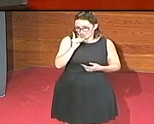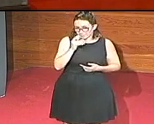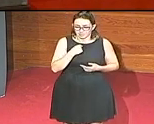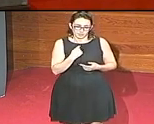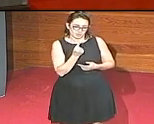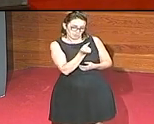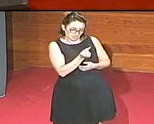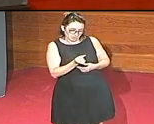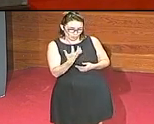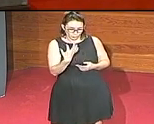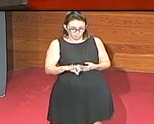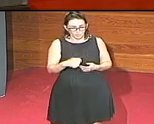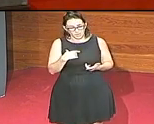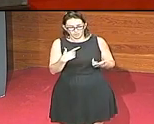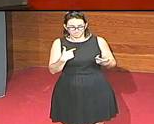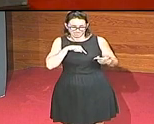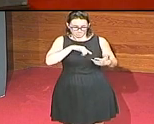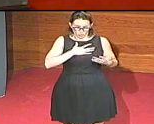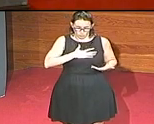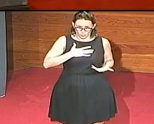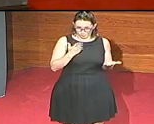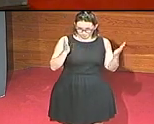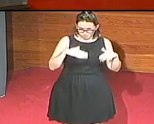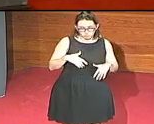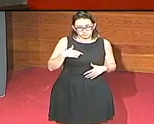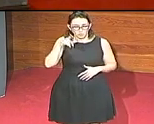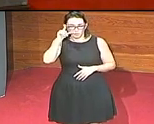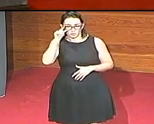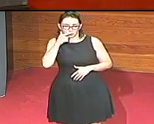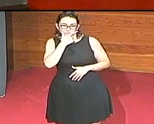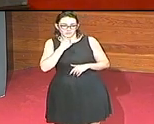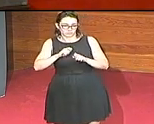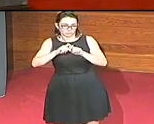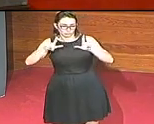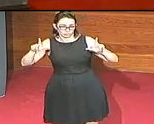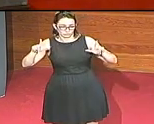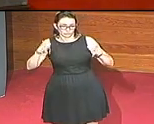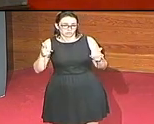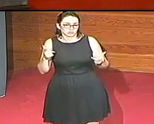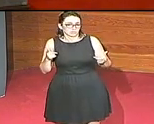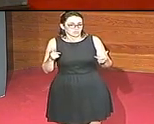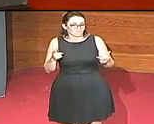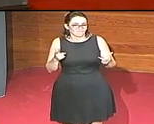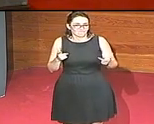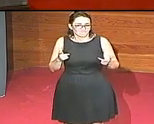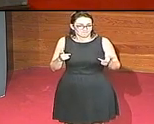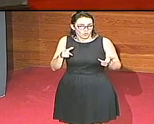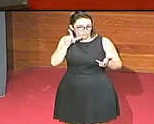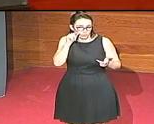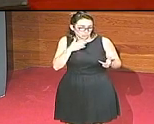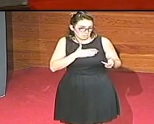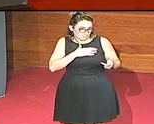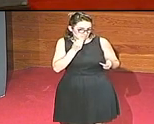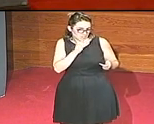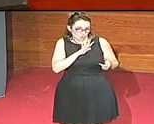pero no me hallo todavía yo como el photoshop y la tableta gráfica todavía no he encontrado algo que me satisfaga más